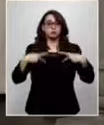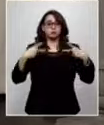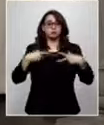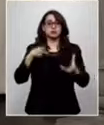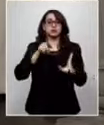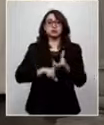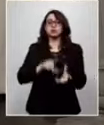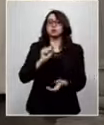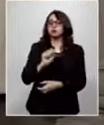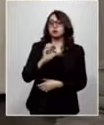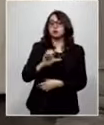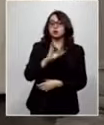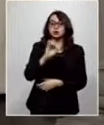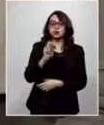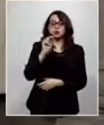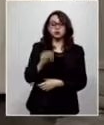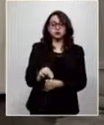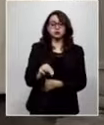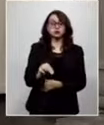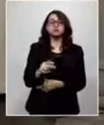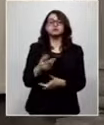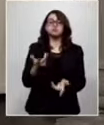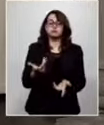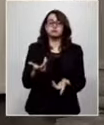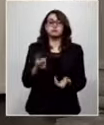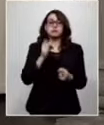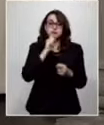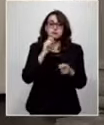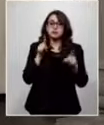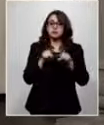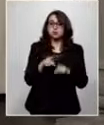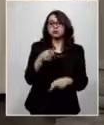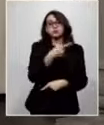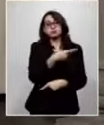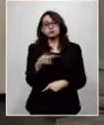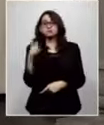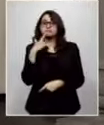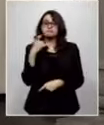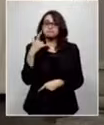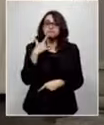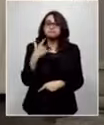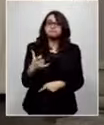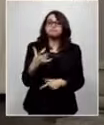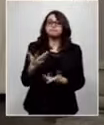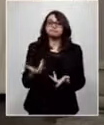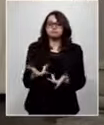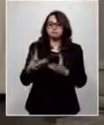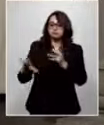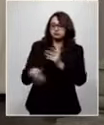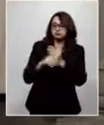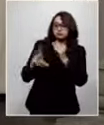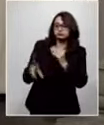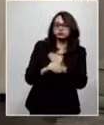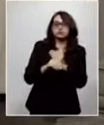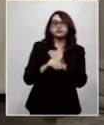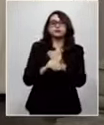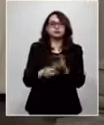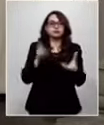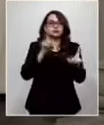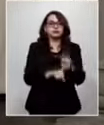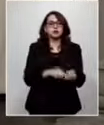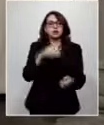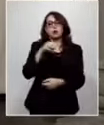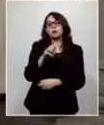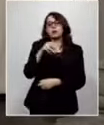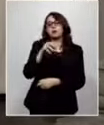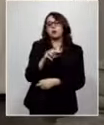Suprema Corte de Justicia de la Nación, a los que han hecho posible esta incorporación del acervo a Memórica. Gracias a usted,